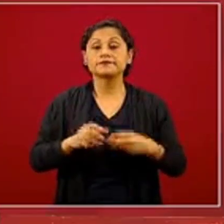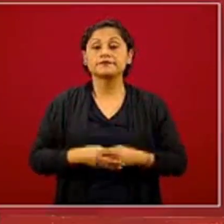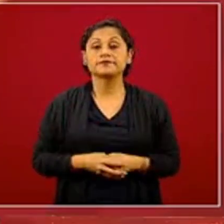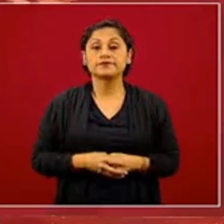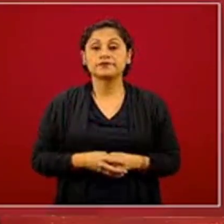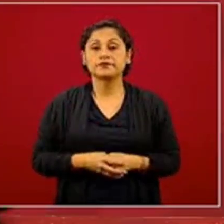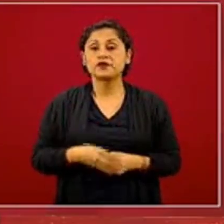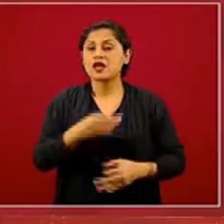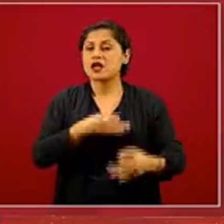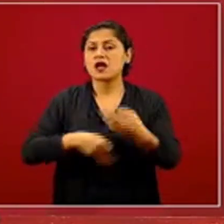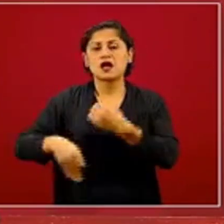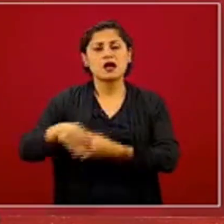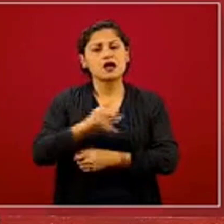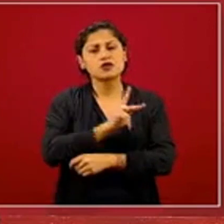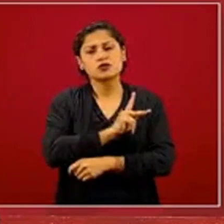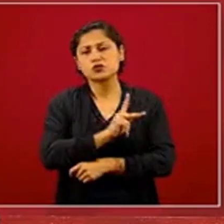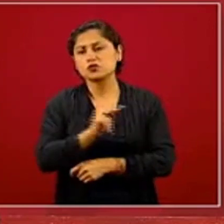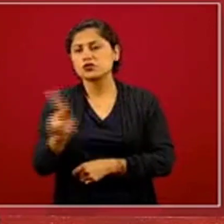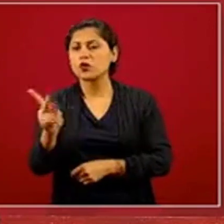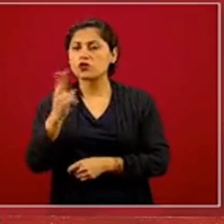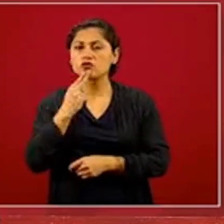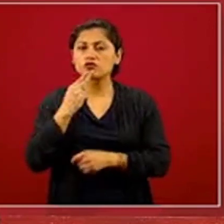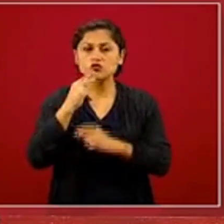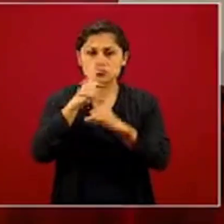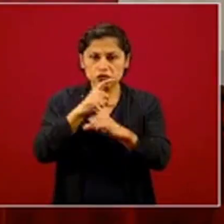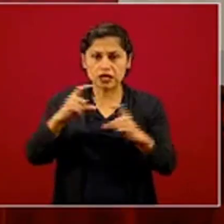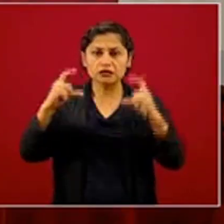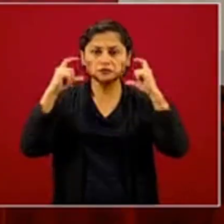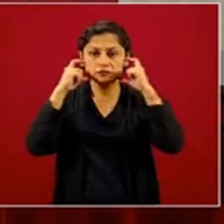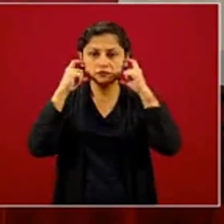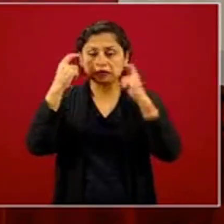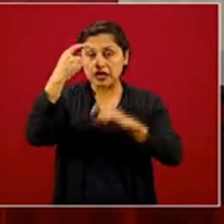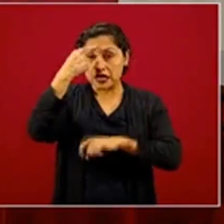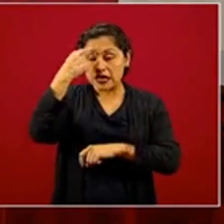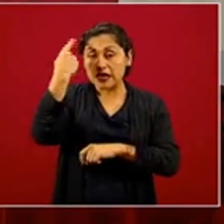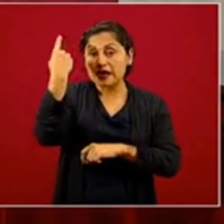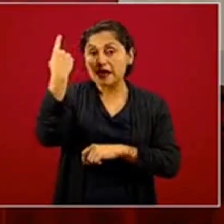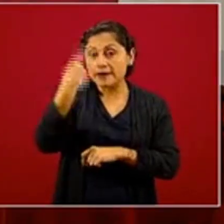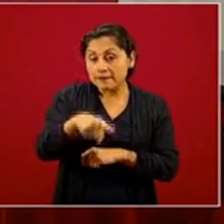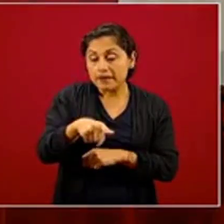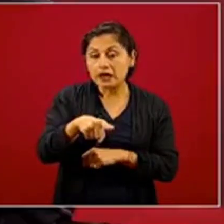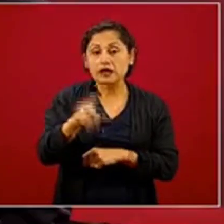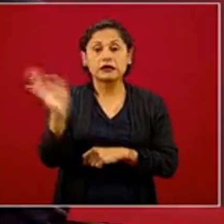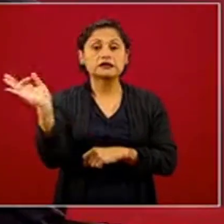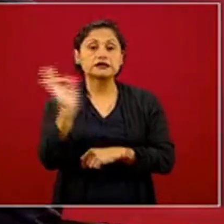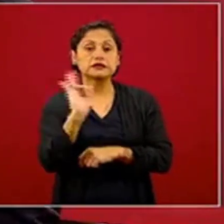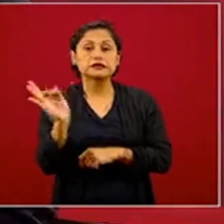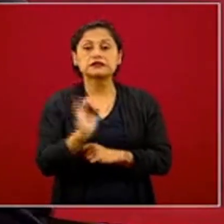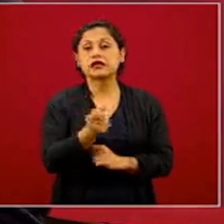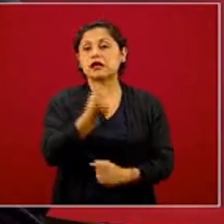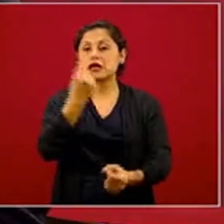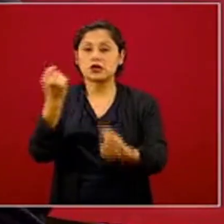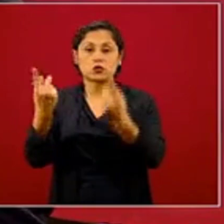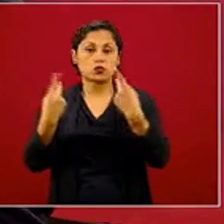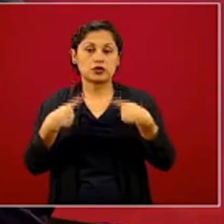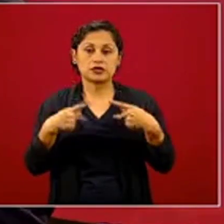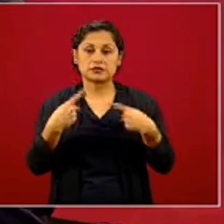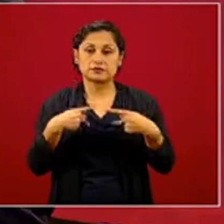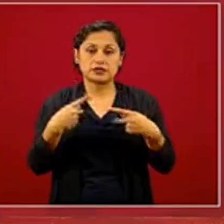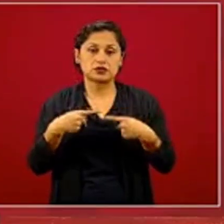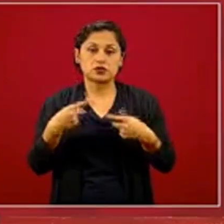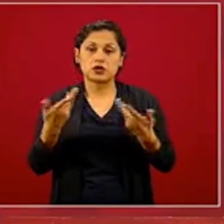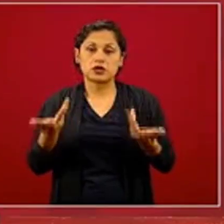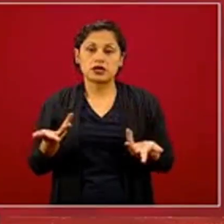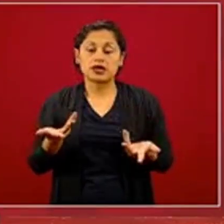manera generalizada el cubrebocas con la esperanza de que aquellas personas que se encuentran en el periodo, lo que médicamente